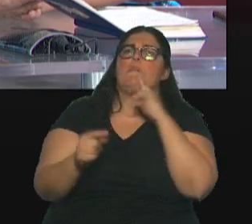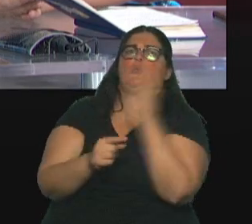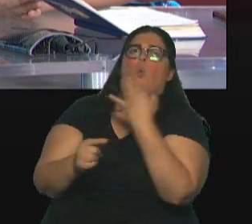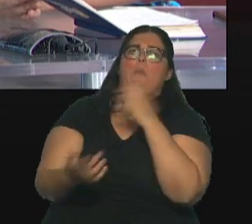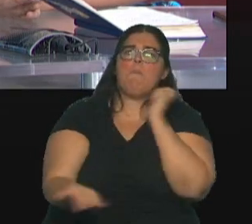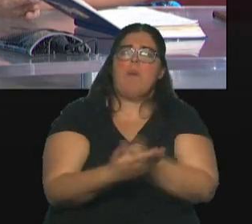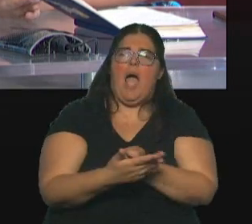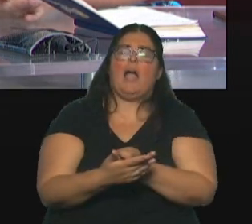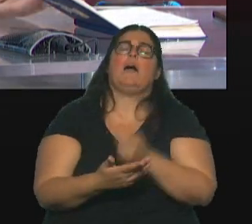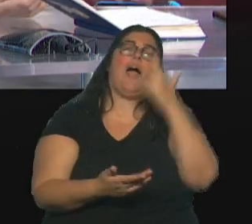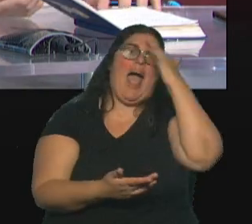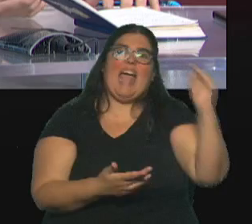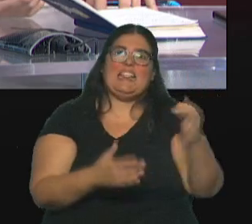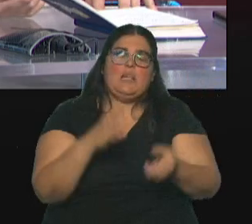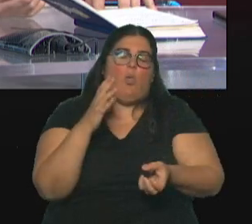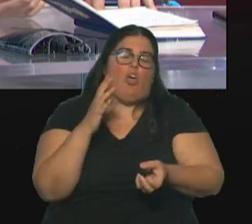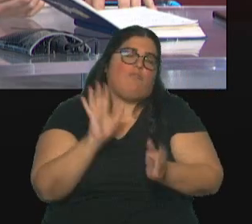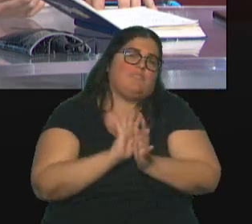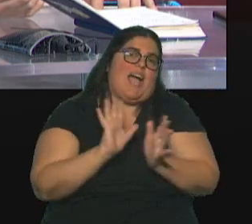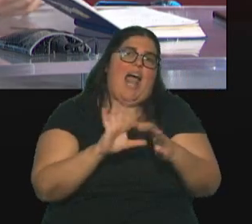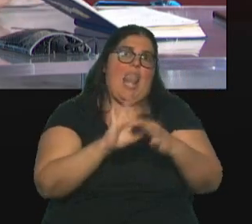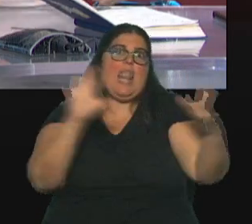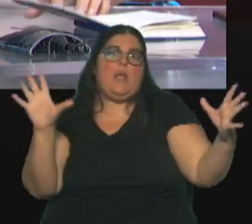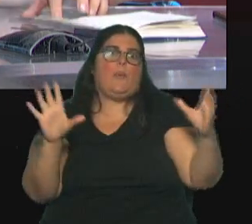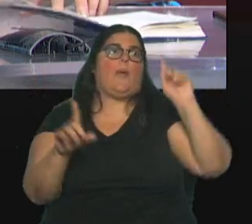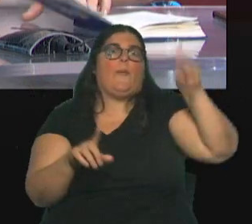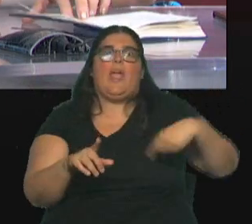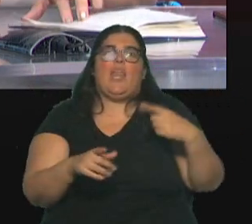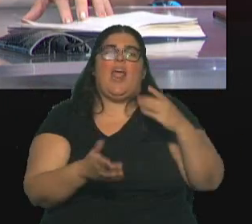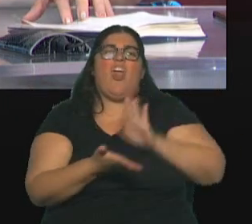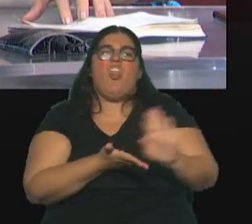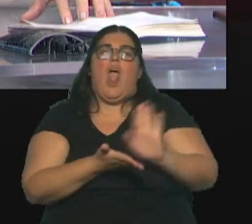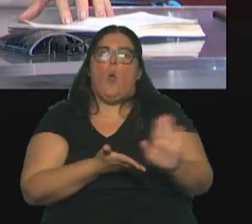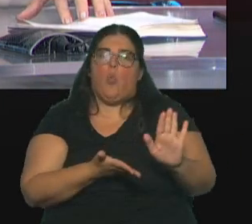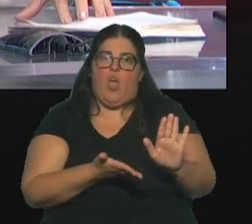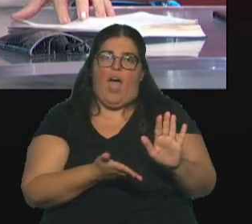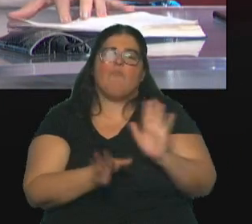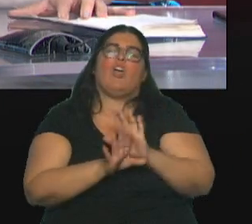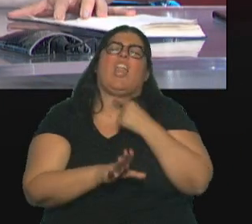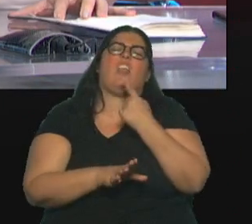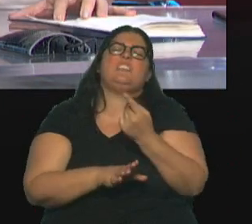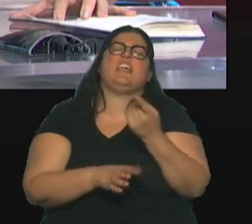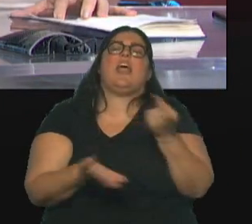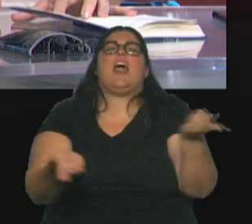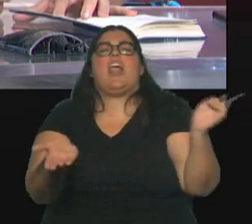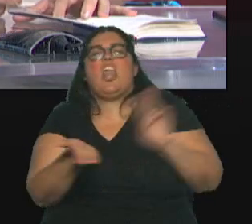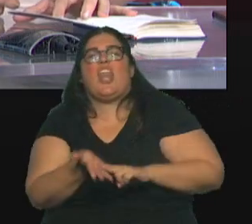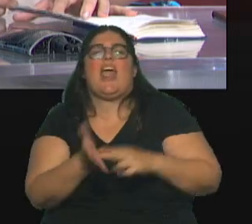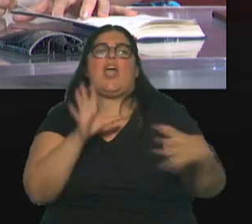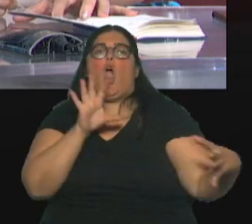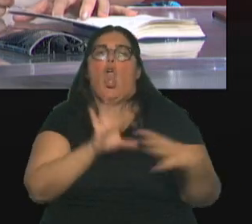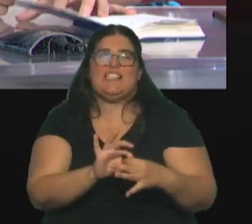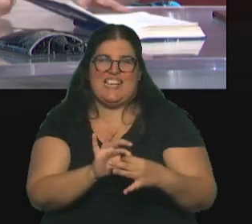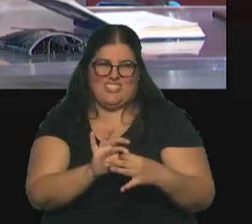ya desde su nacimiento va a cargar con una deuda que muchos lo llaman recolonización, justamente el estar endeudado